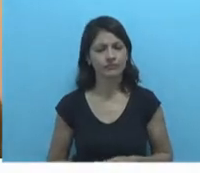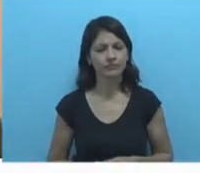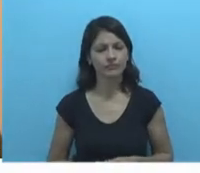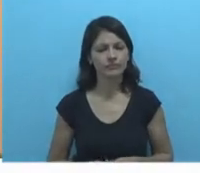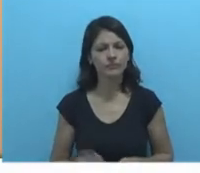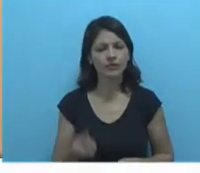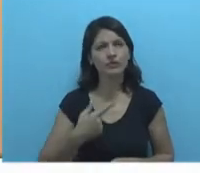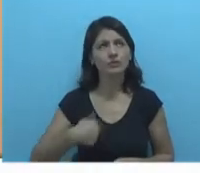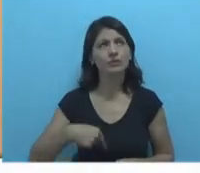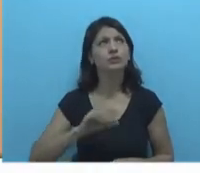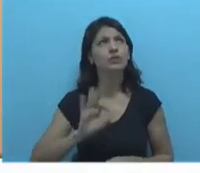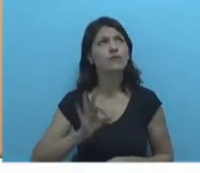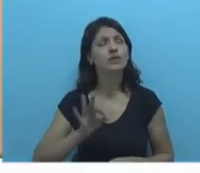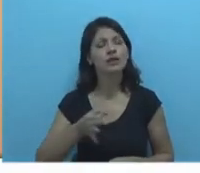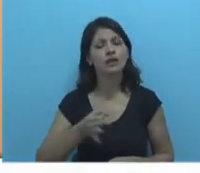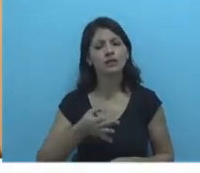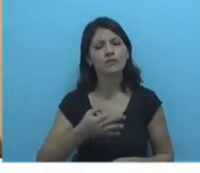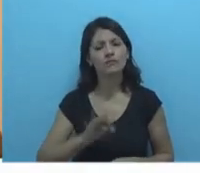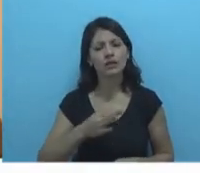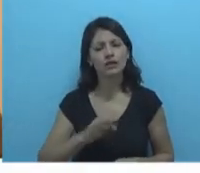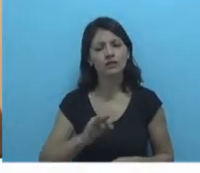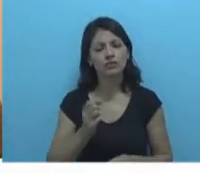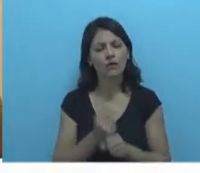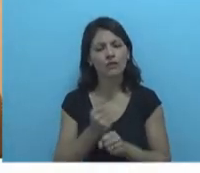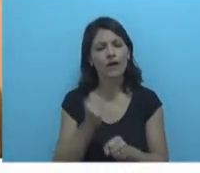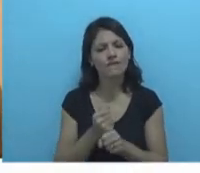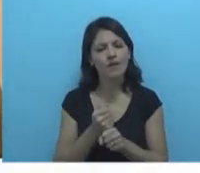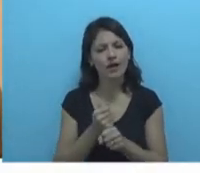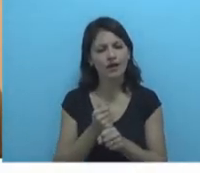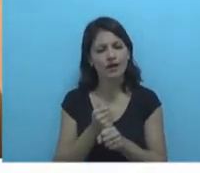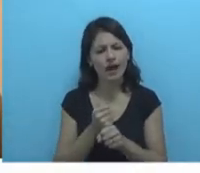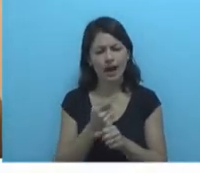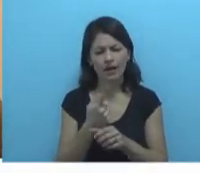los costos de las empresas y sobre